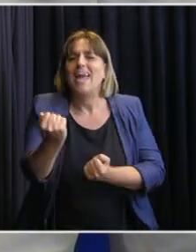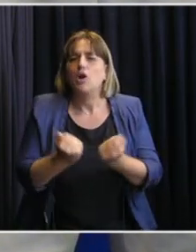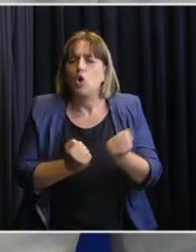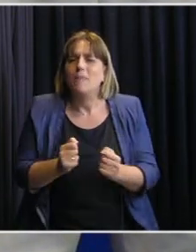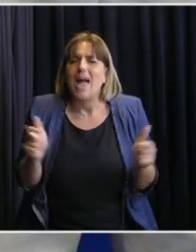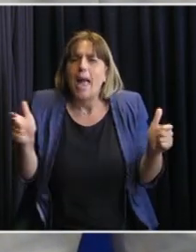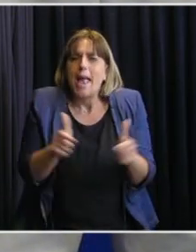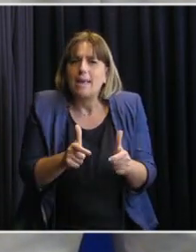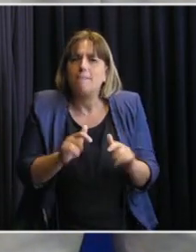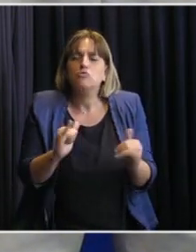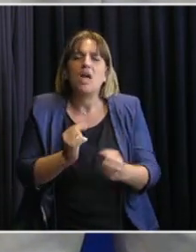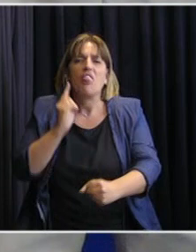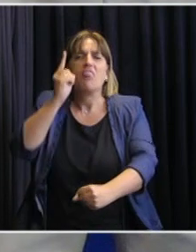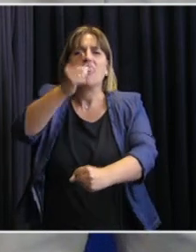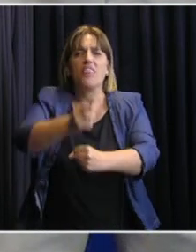decidido